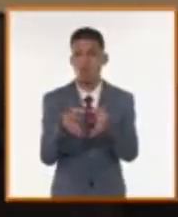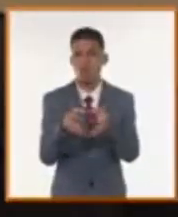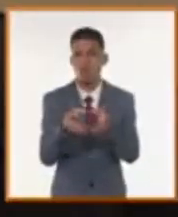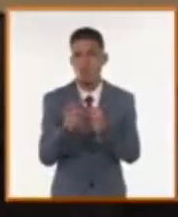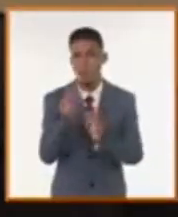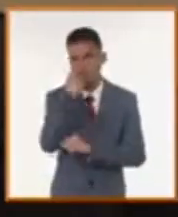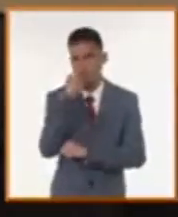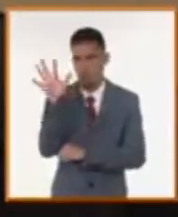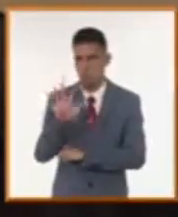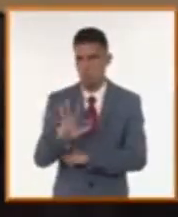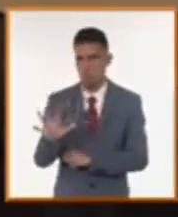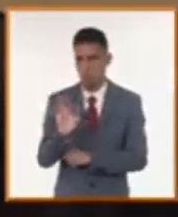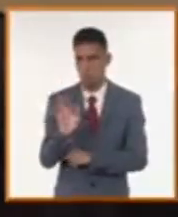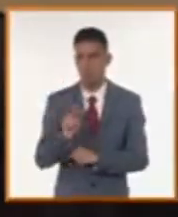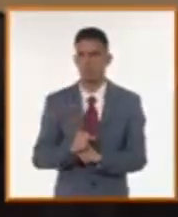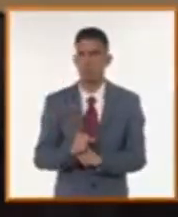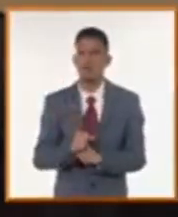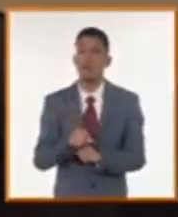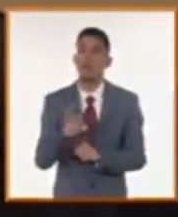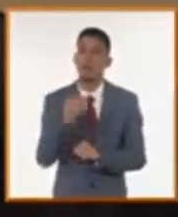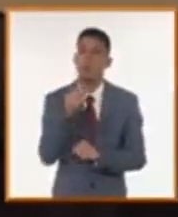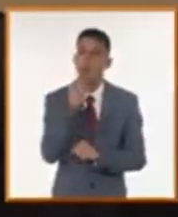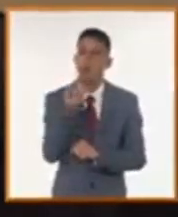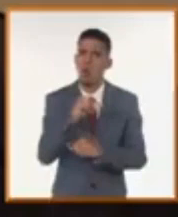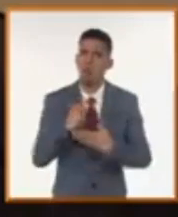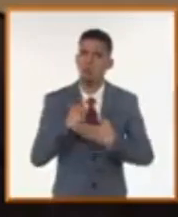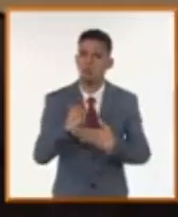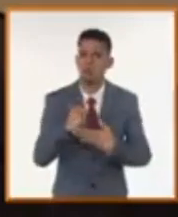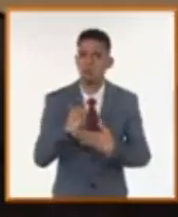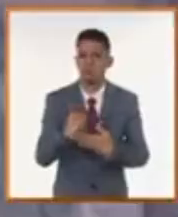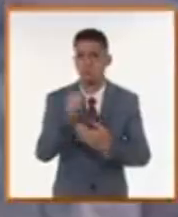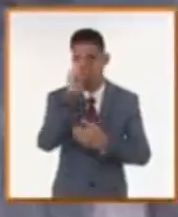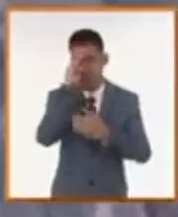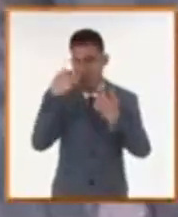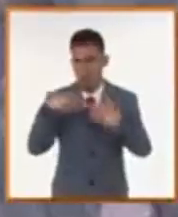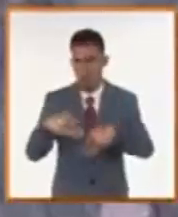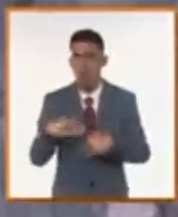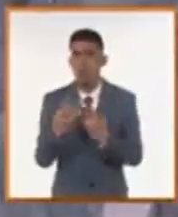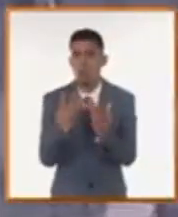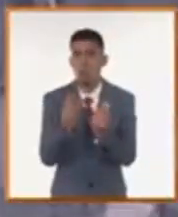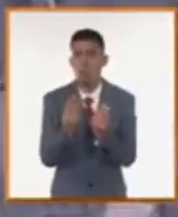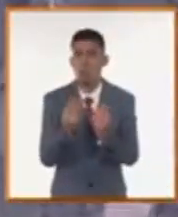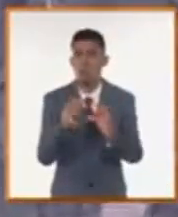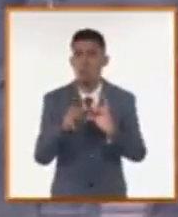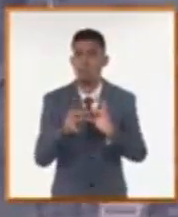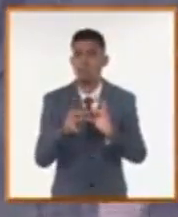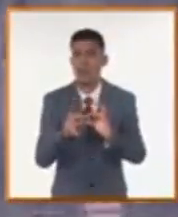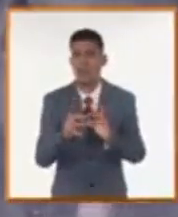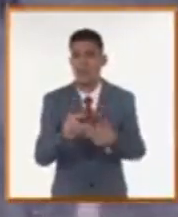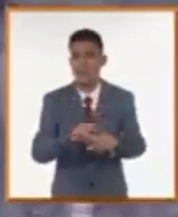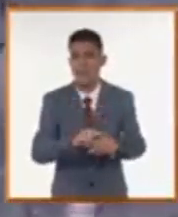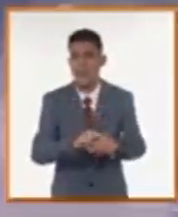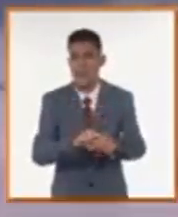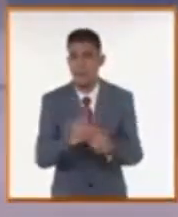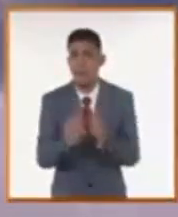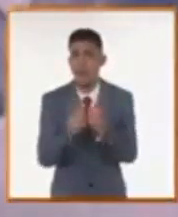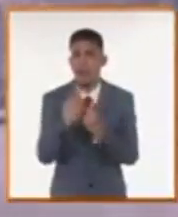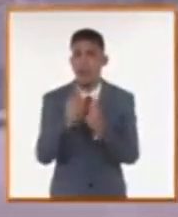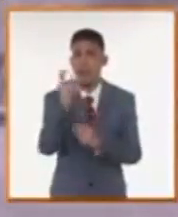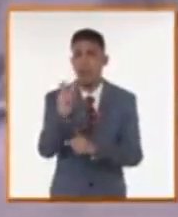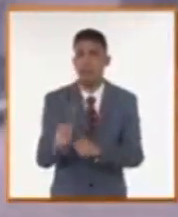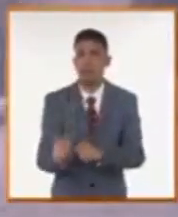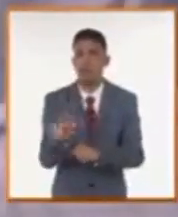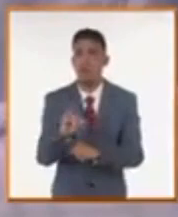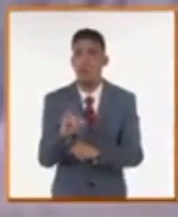ajuda sanitária a uma grande quantidade de enfermos, de mutilados, de gente que